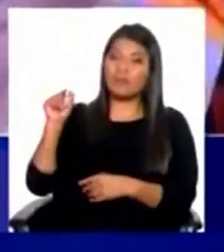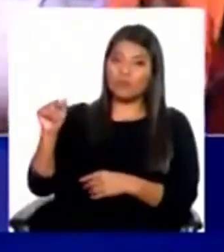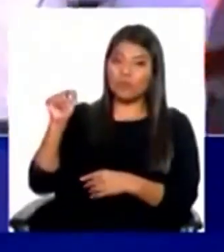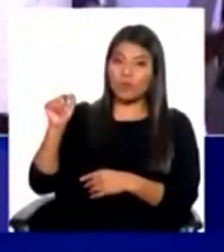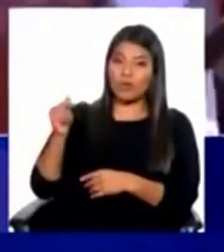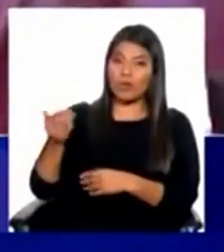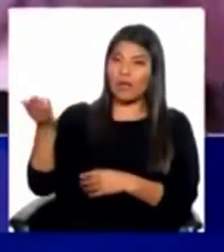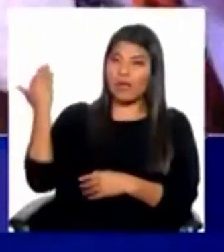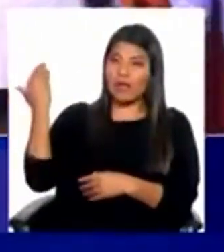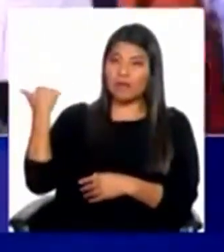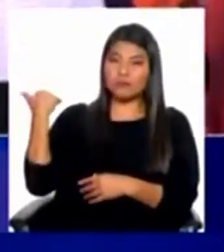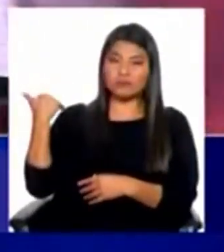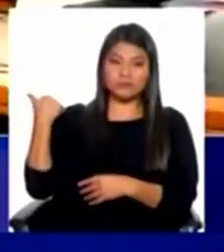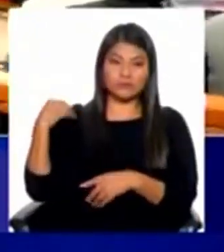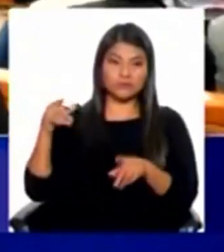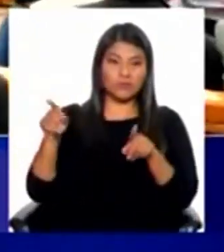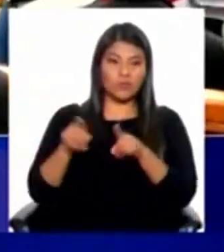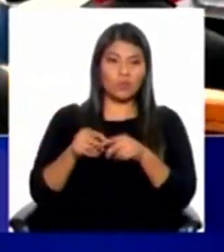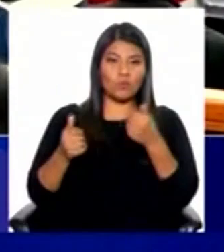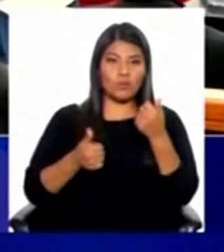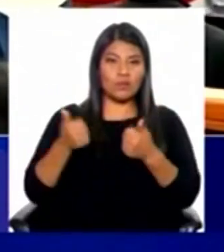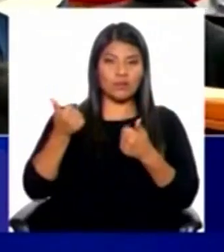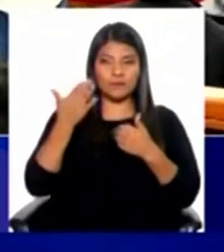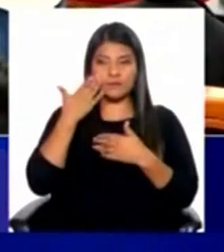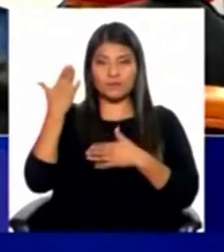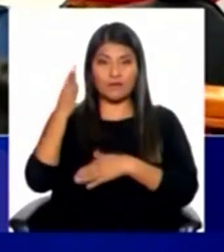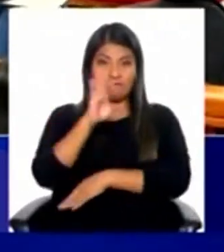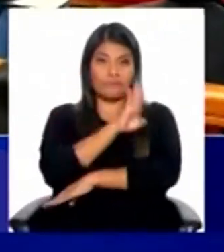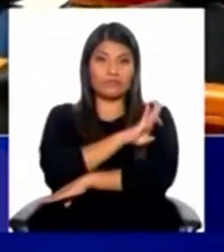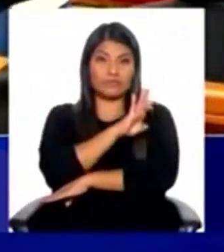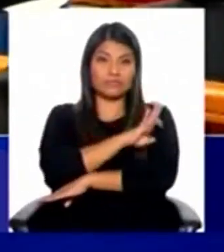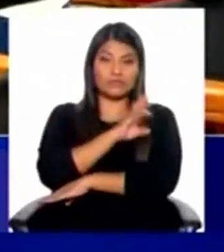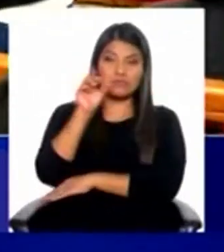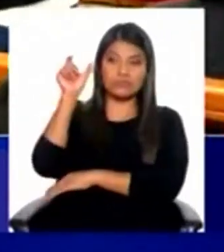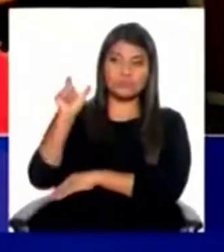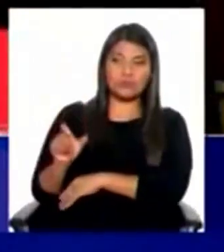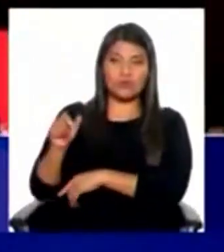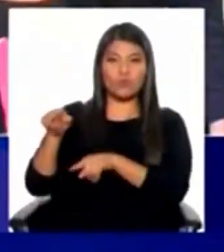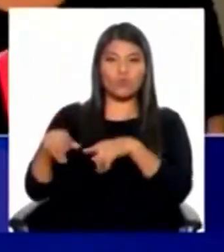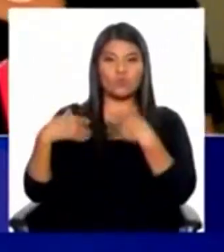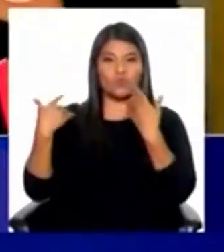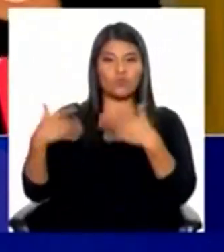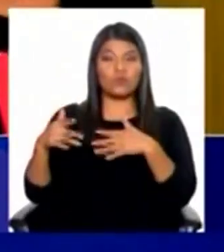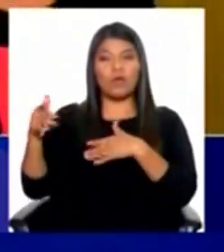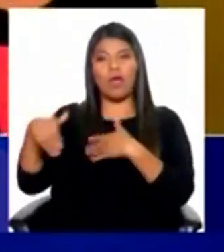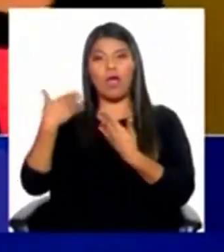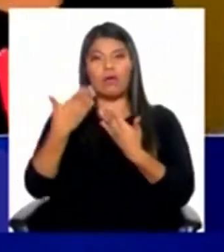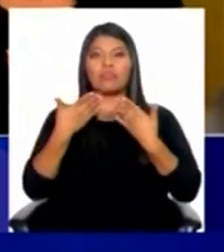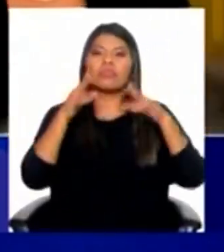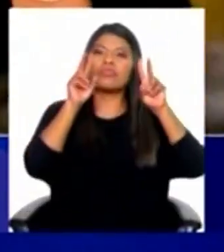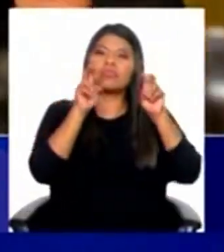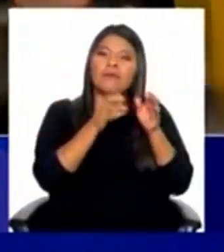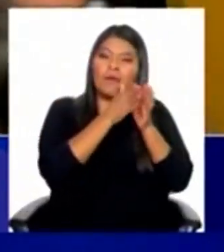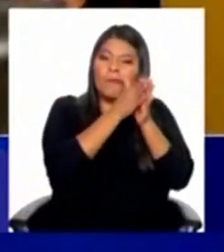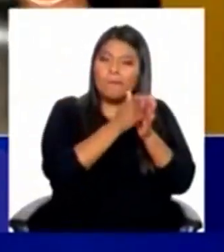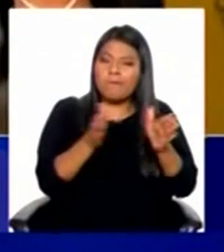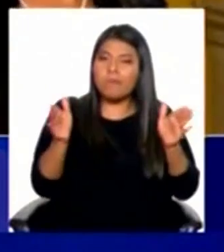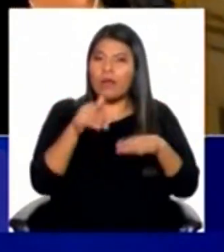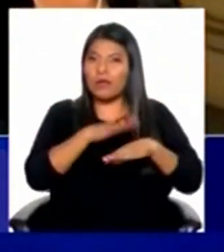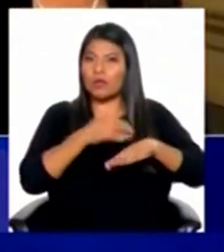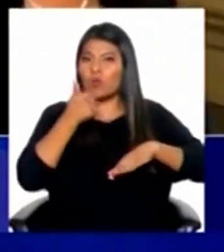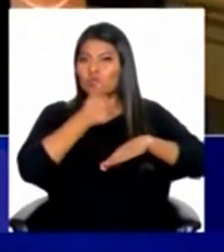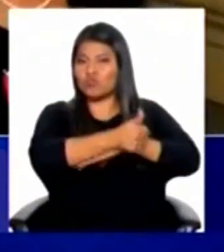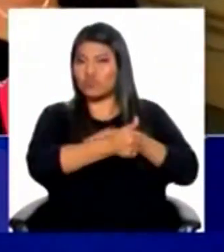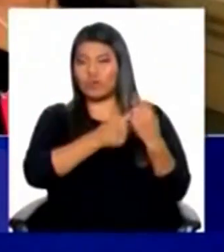¿qué elementos considera el fiscal justamente para tratar de incriminar o ampliar justamente la acusación en contra de estas